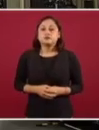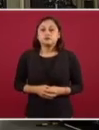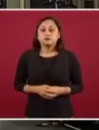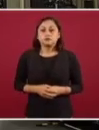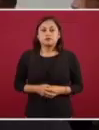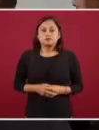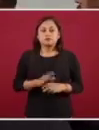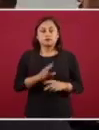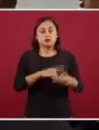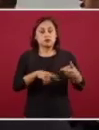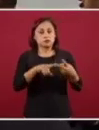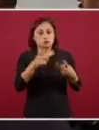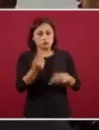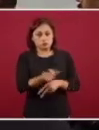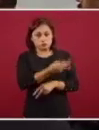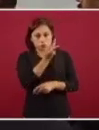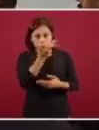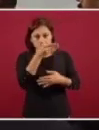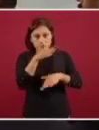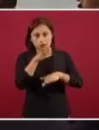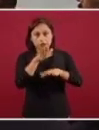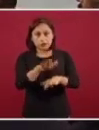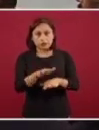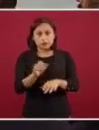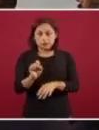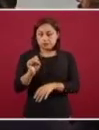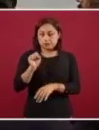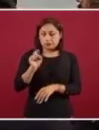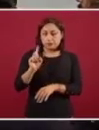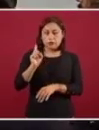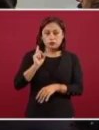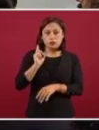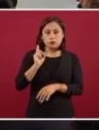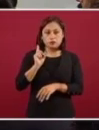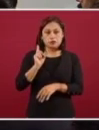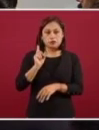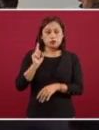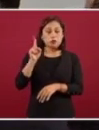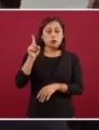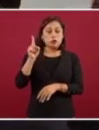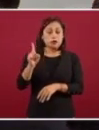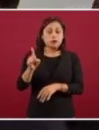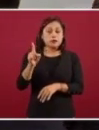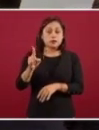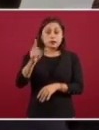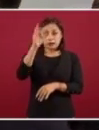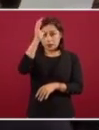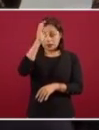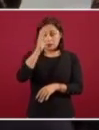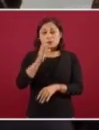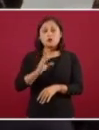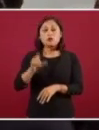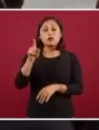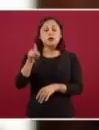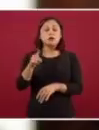Respecto a el fin de semana también hubo un fuerte enfrentamiento en Coahuila, donde hubo